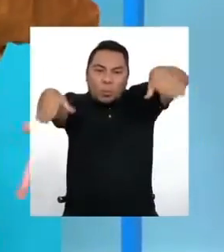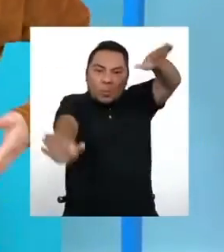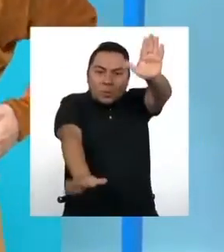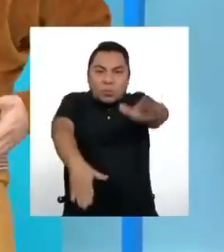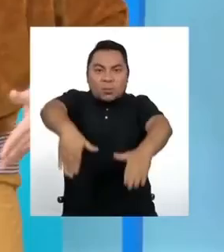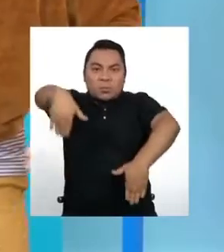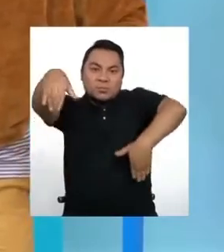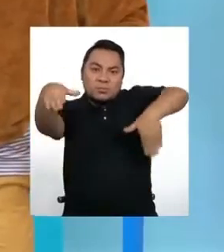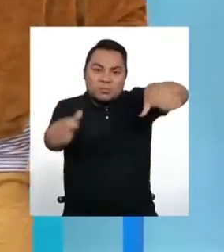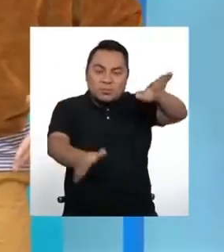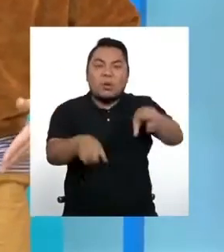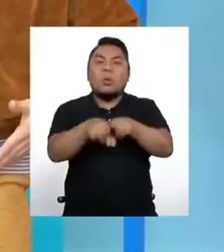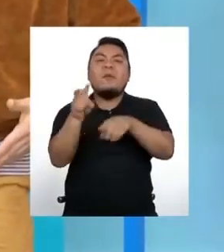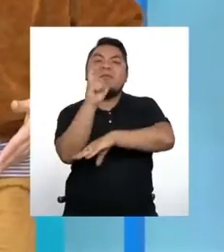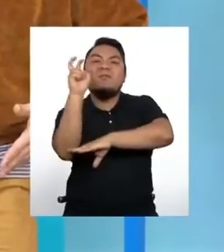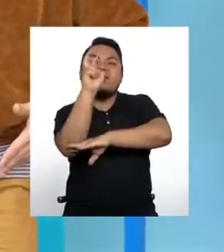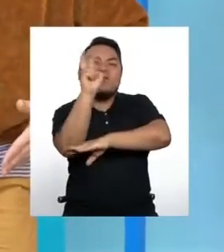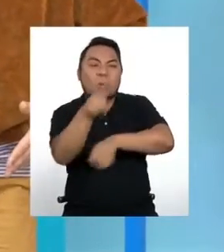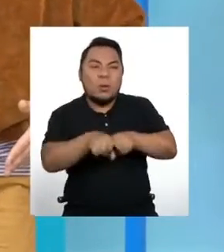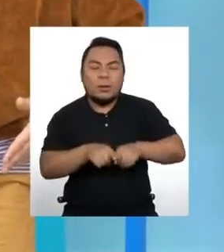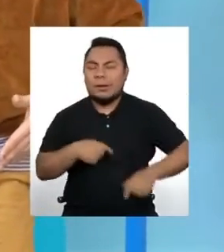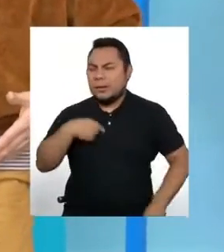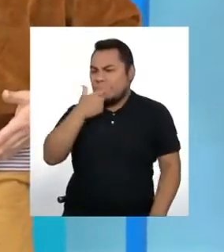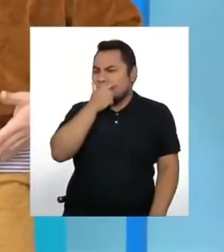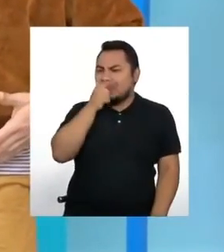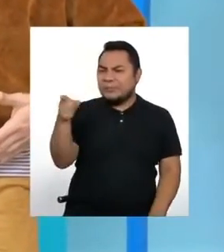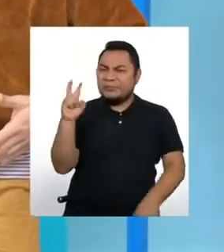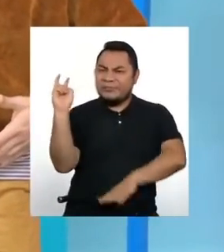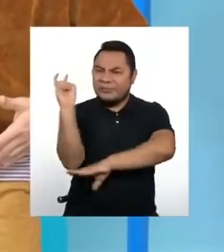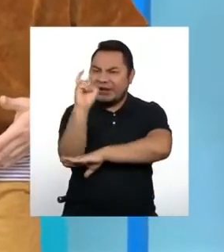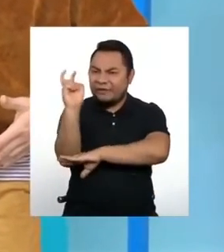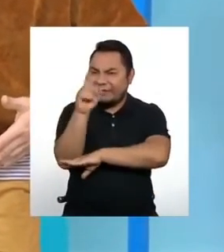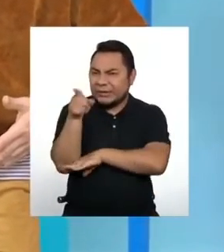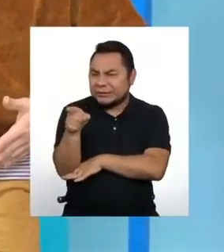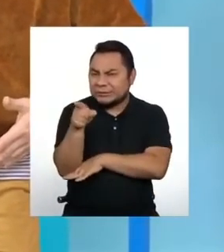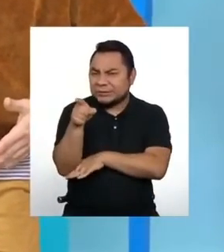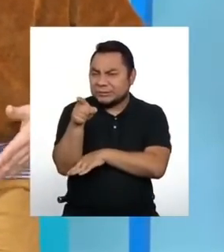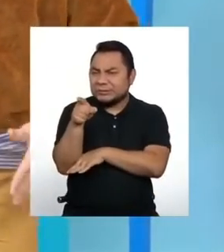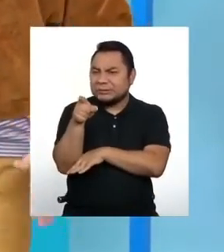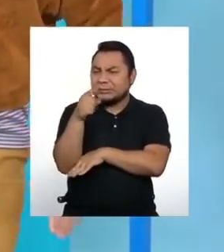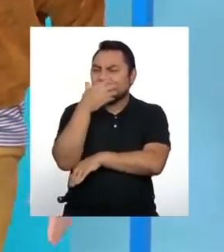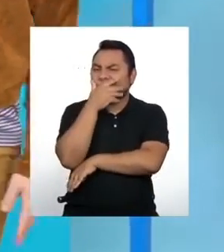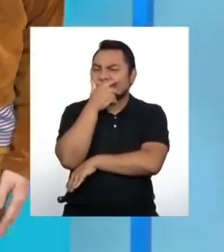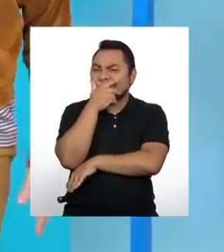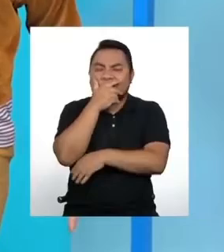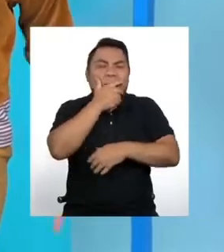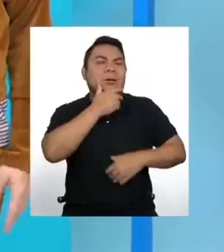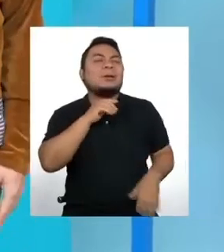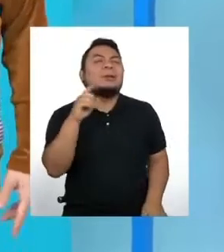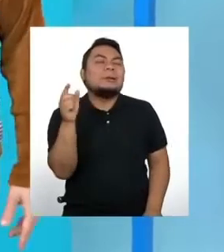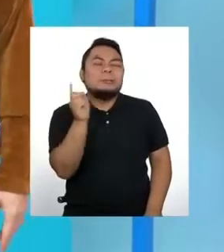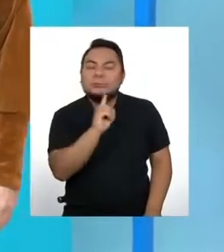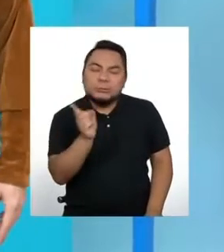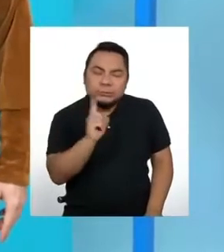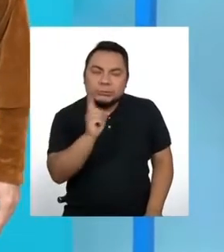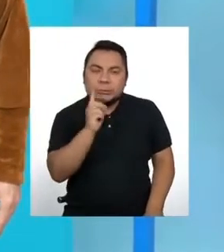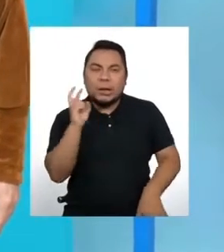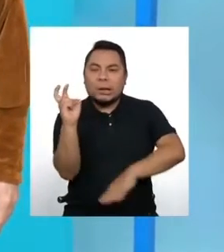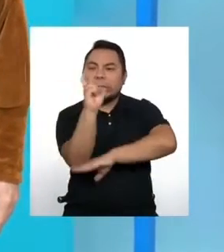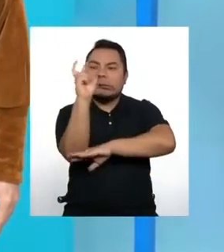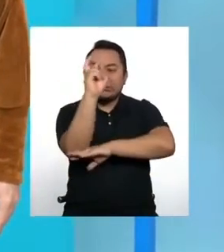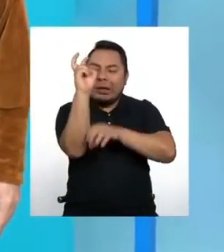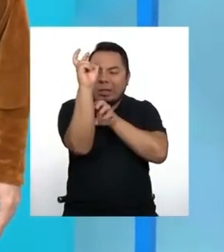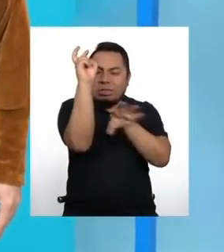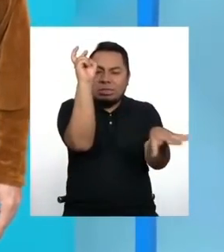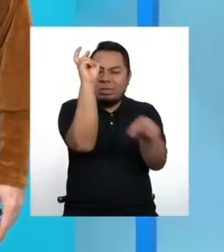le hablas y señálale con el dedo los elementos que usarán en la actividad. Si tu niña o niño presenta otras